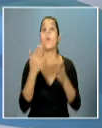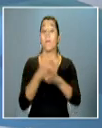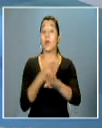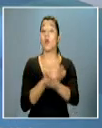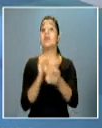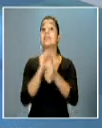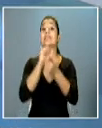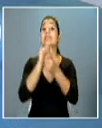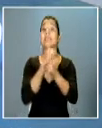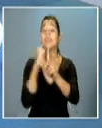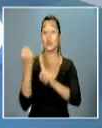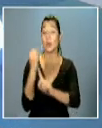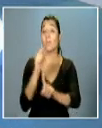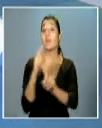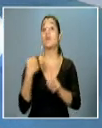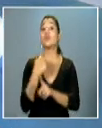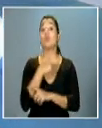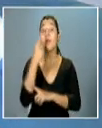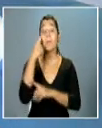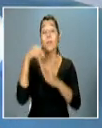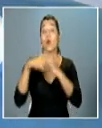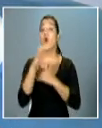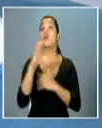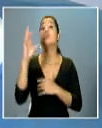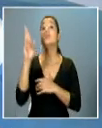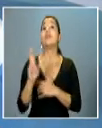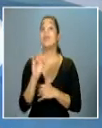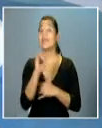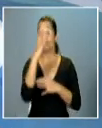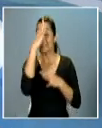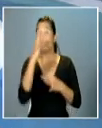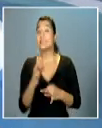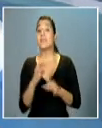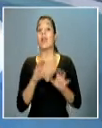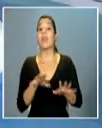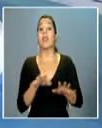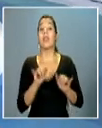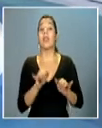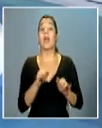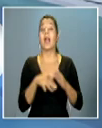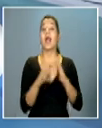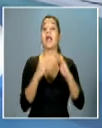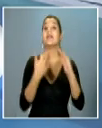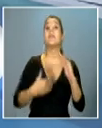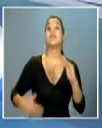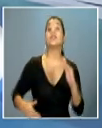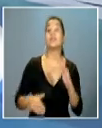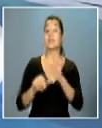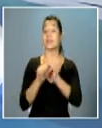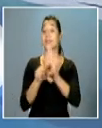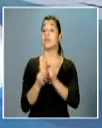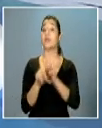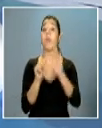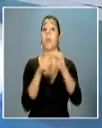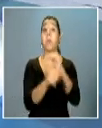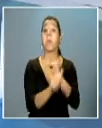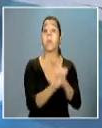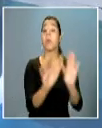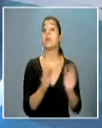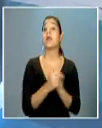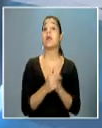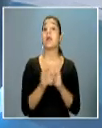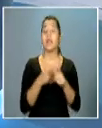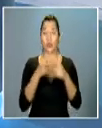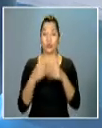lo que vemos en Costa Rica es que estas acciones se quedan empantanadas en la Casa Presidencial, en la Asamblea Legislativa, etcétera. Entonces, precisamente, en lugar de